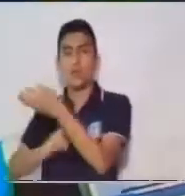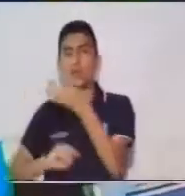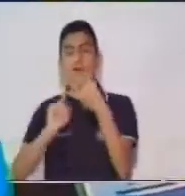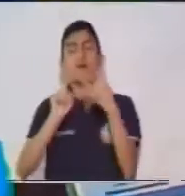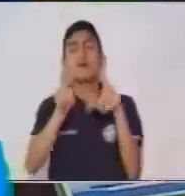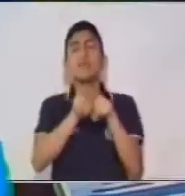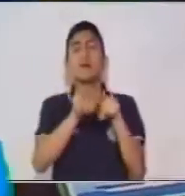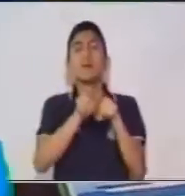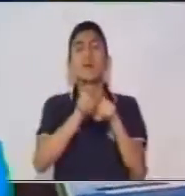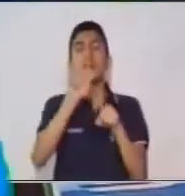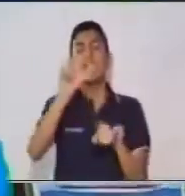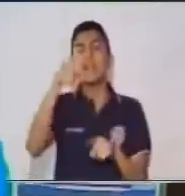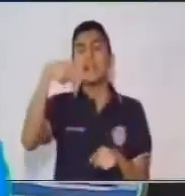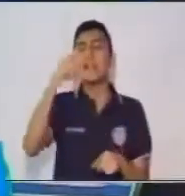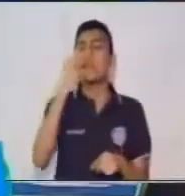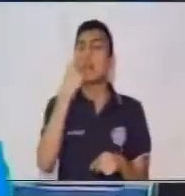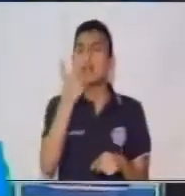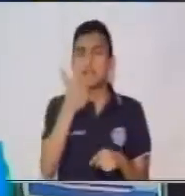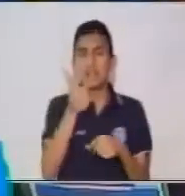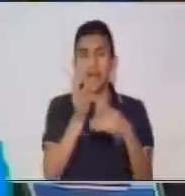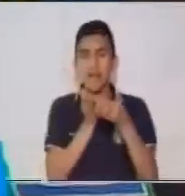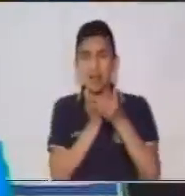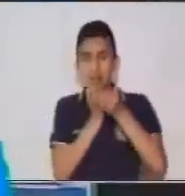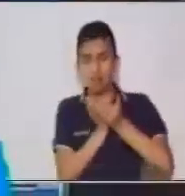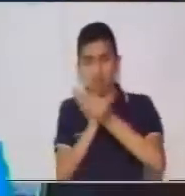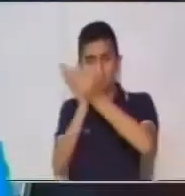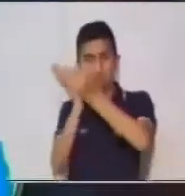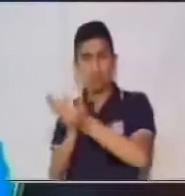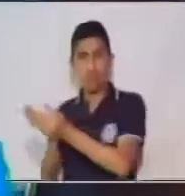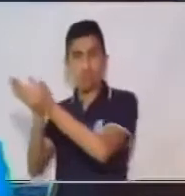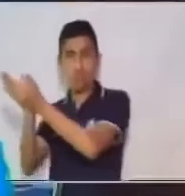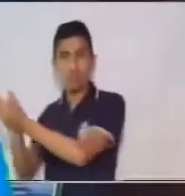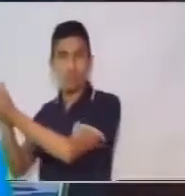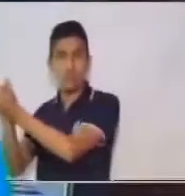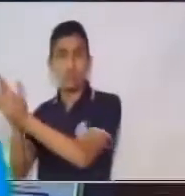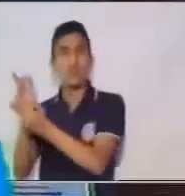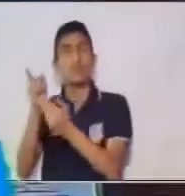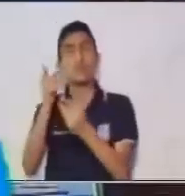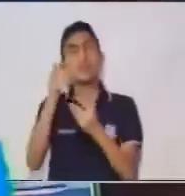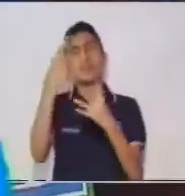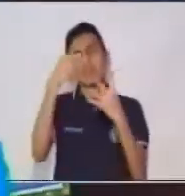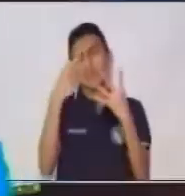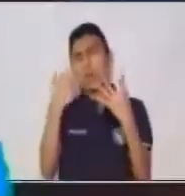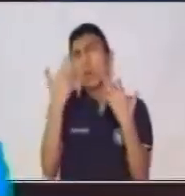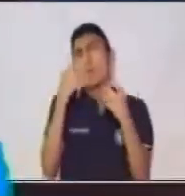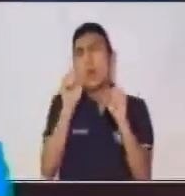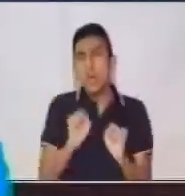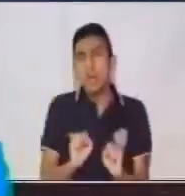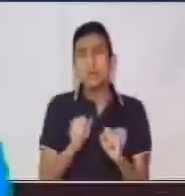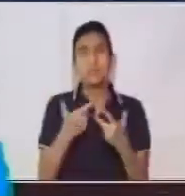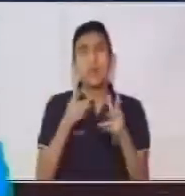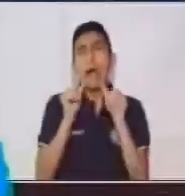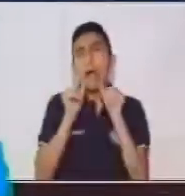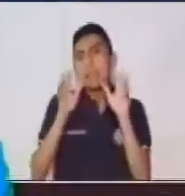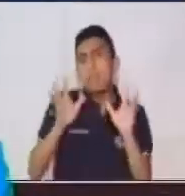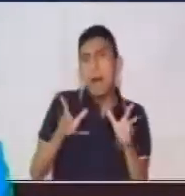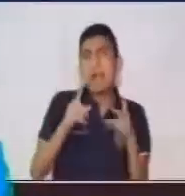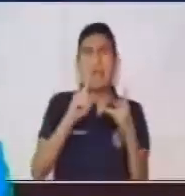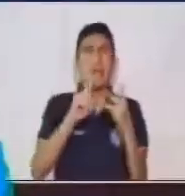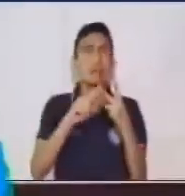nos ayudan a llevar personas, animales, cosas muy, muy